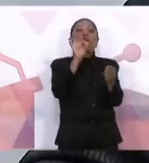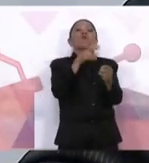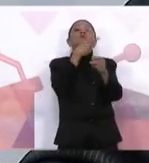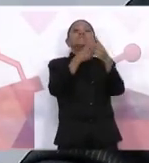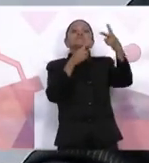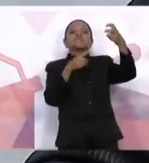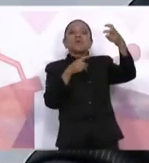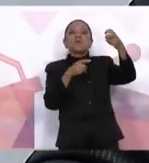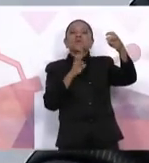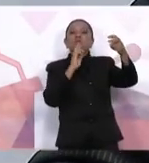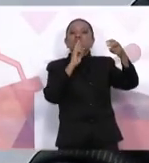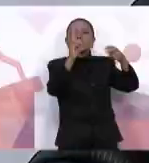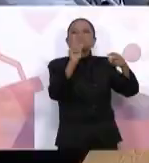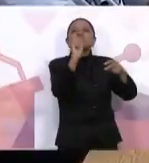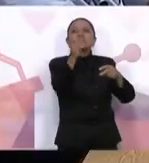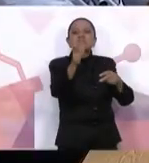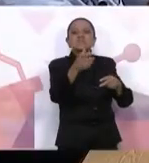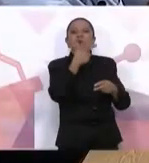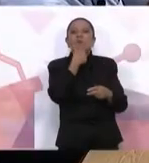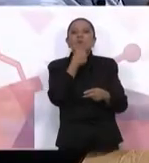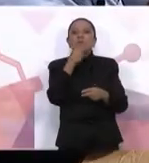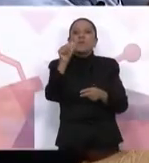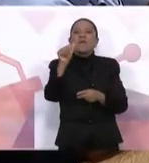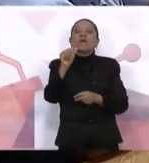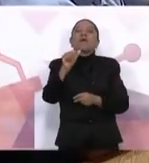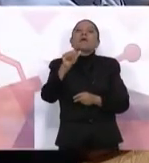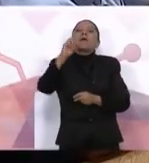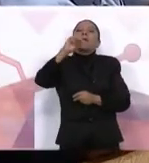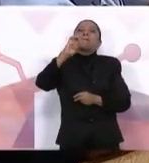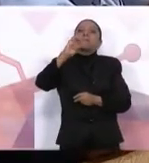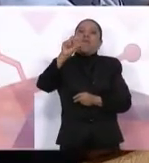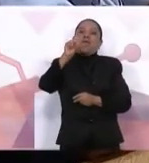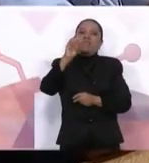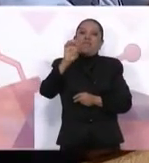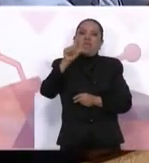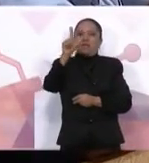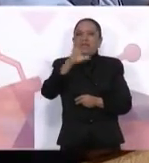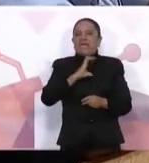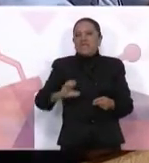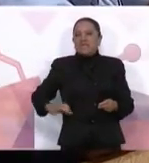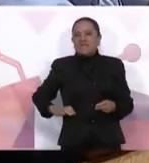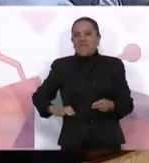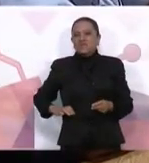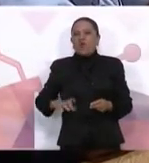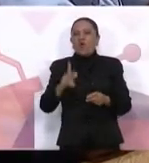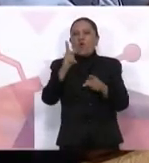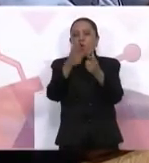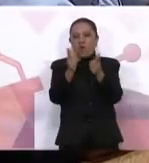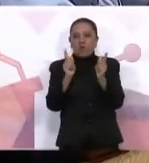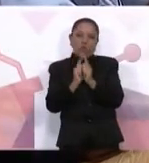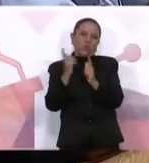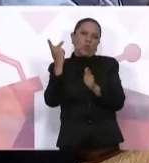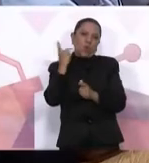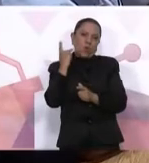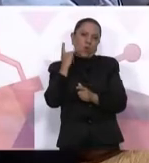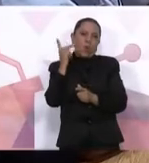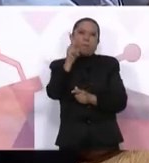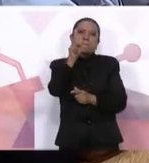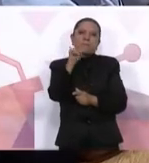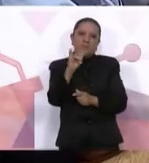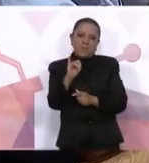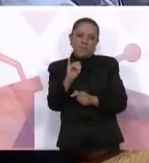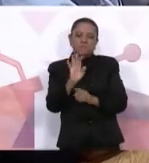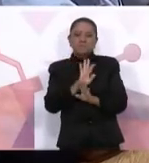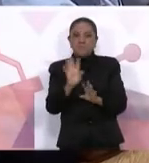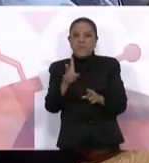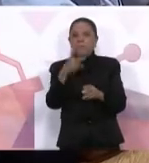jorge armando meade ocaranza candidato del partido revolucionario institucional candidato a la pregunta es la siguiente y